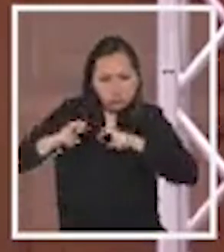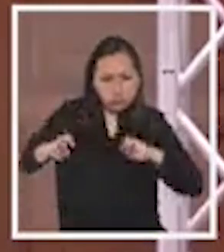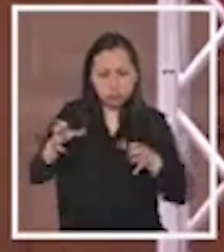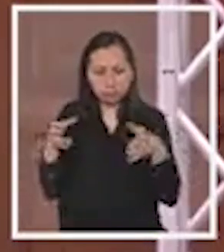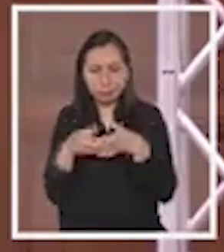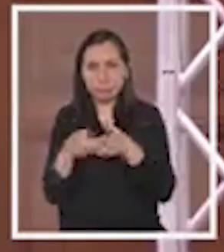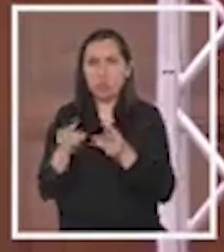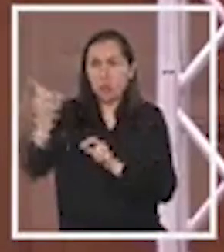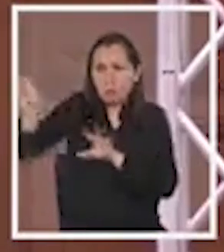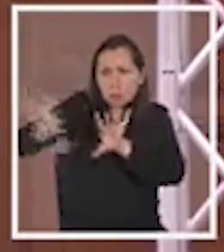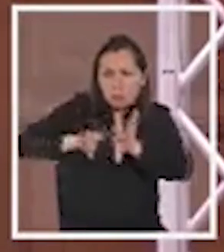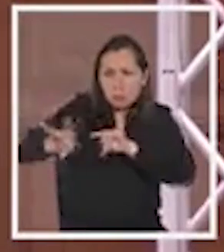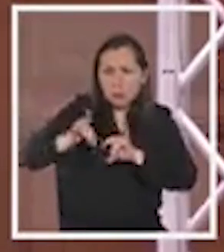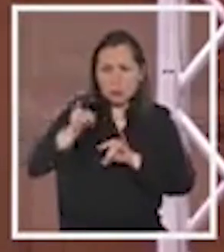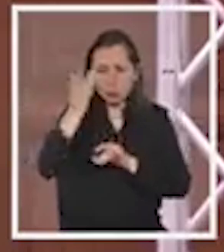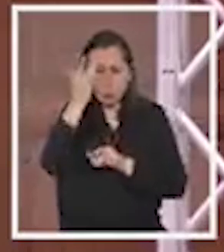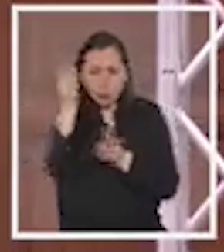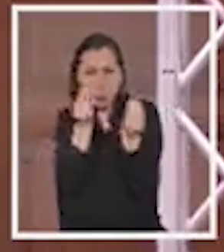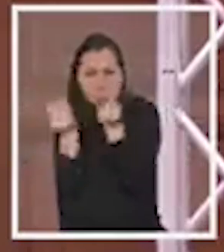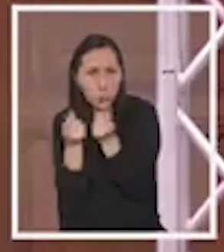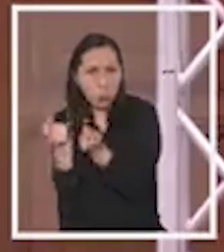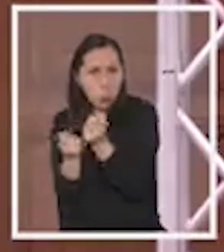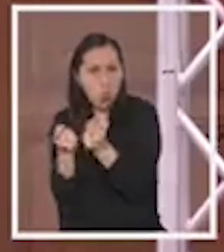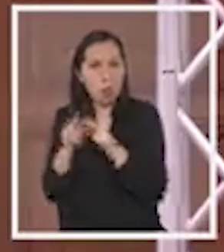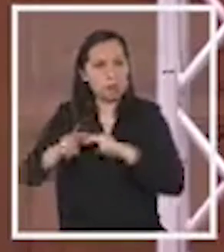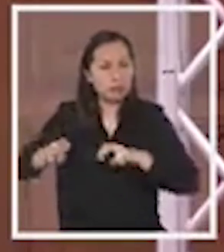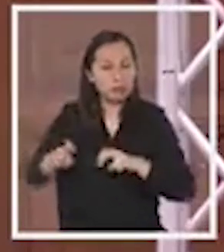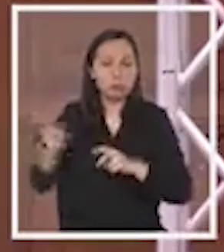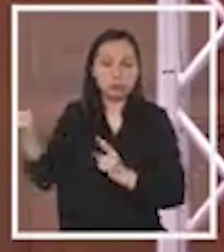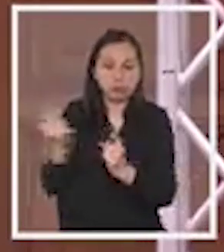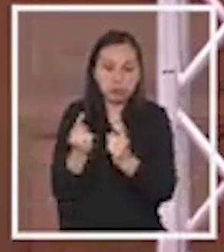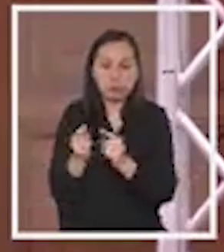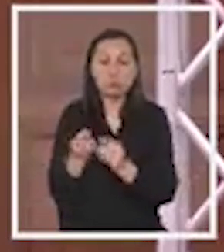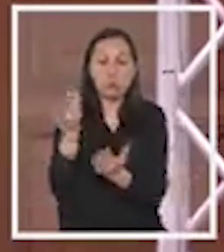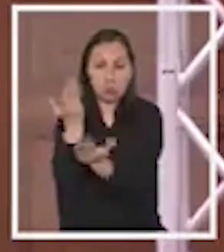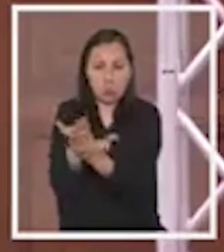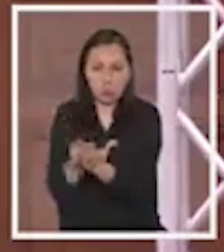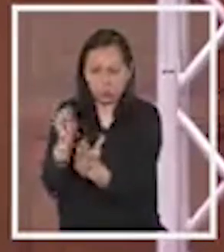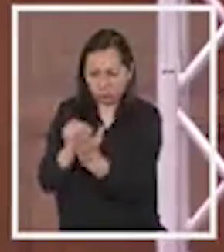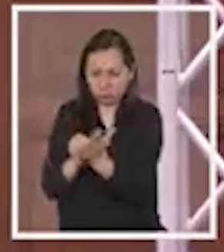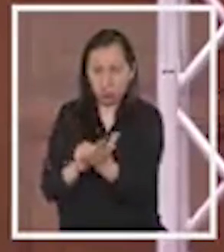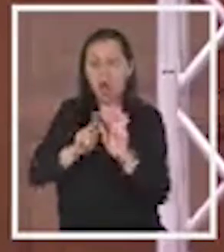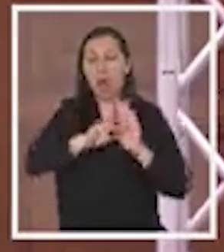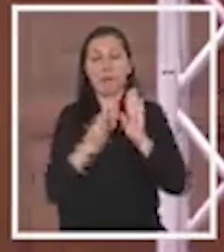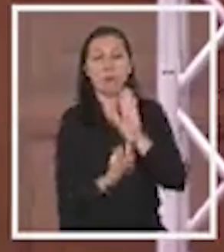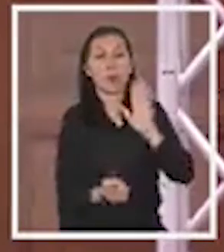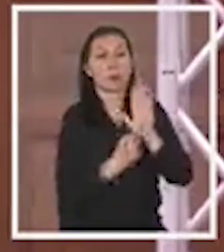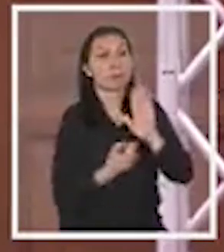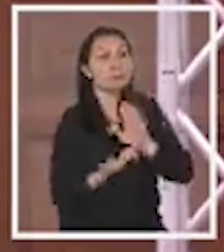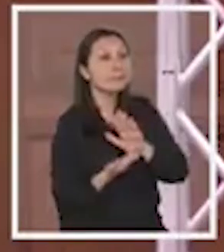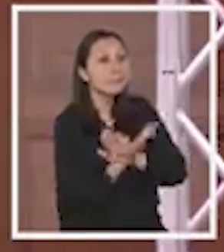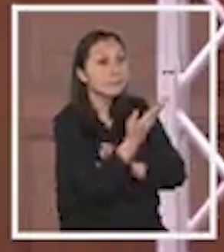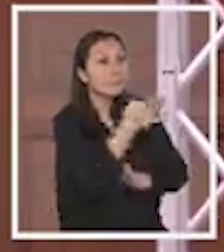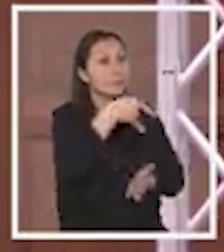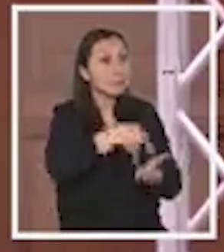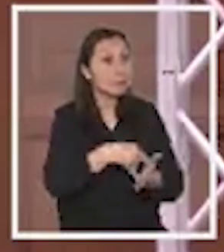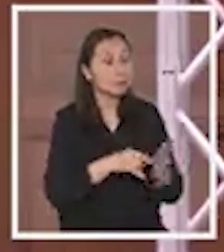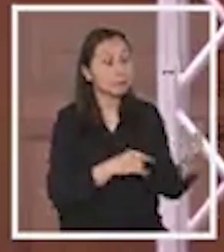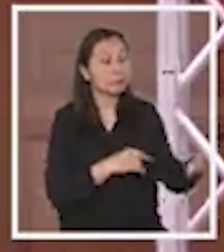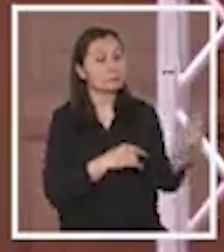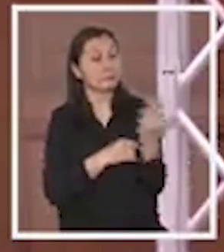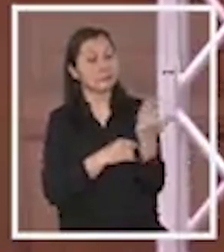convocamos economistas, convocamos a diferentes personas y armamos una propuesta sólida de reforma tributaria. La fuimos a presentar al Parlamento y lo primero que nos